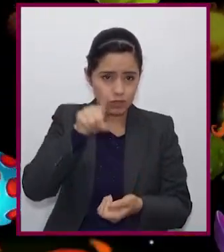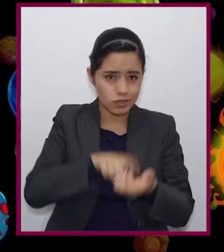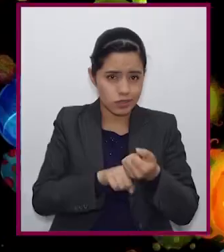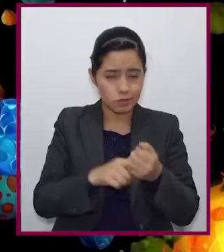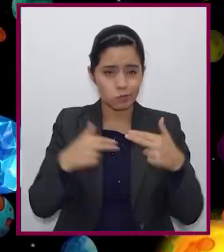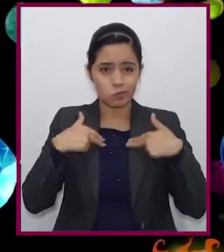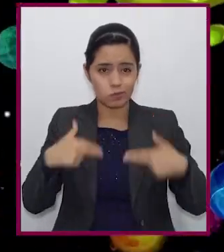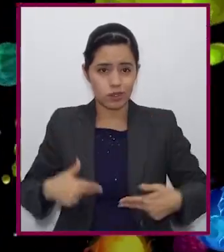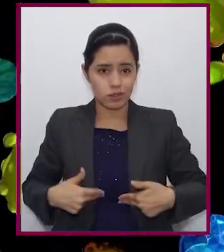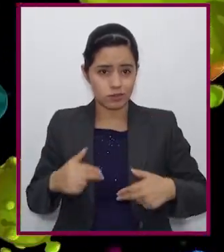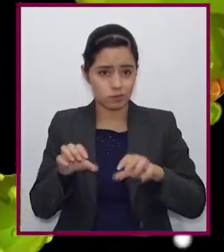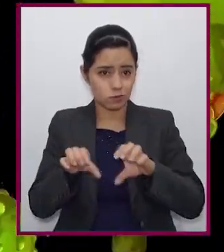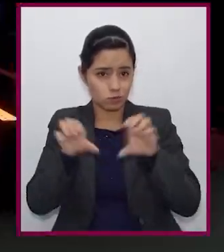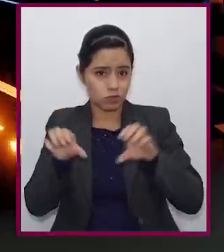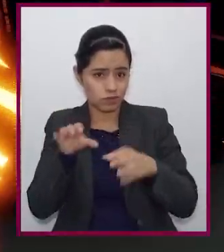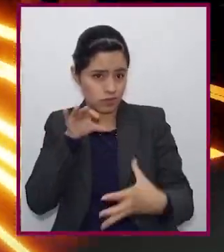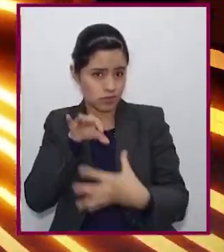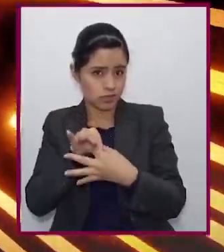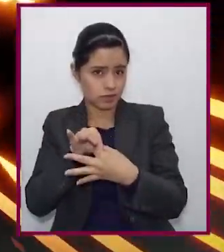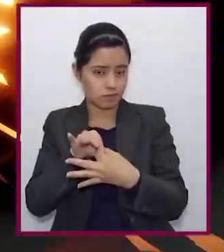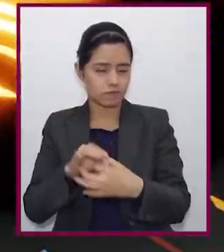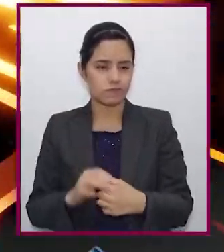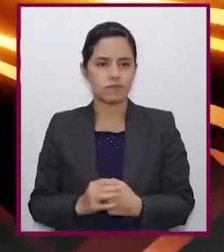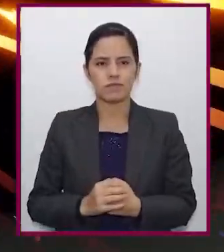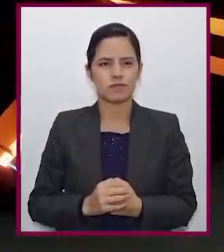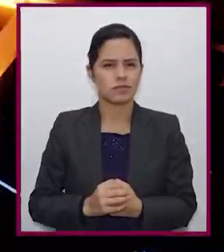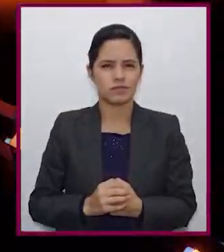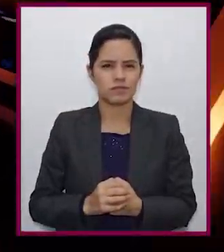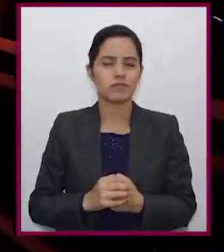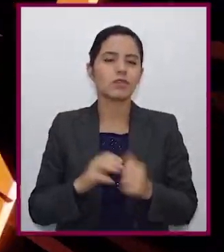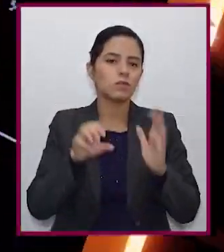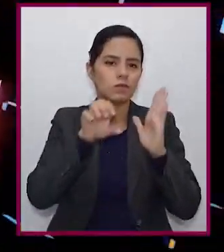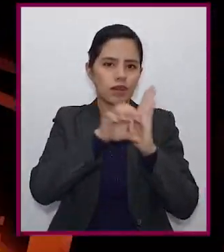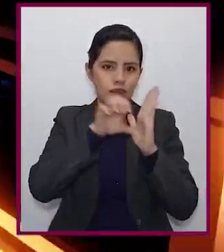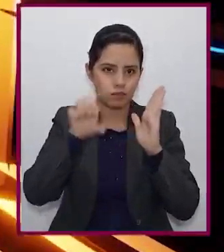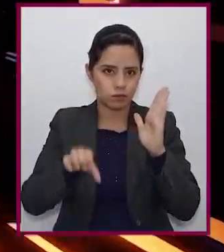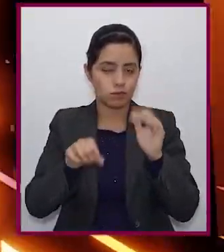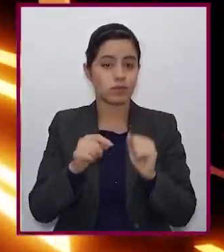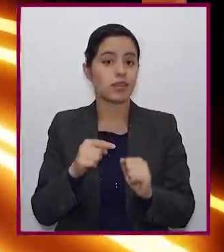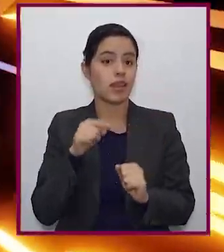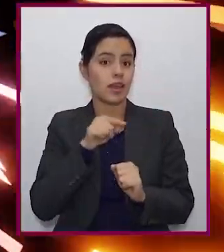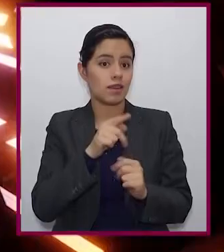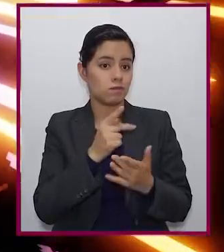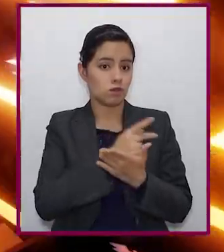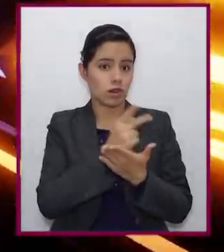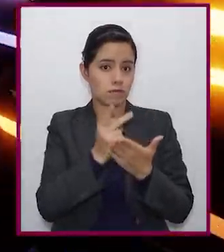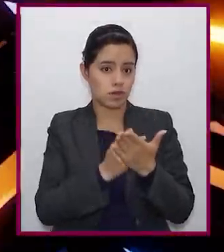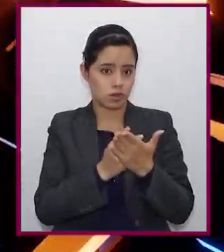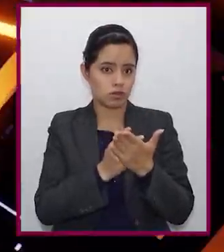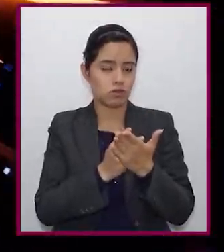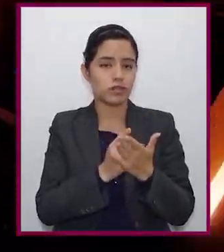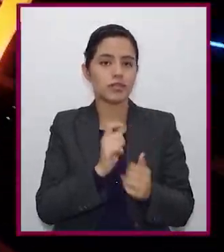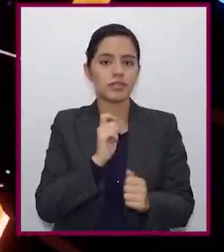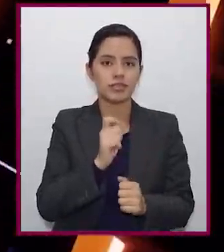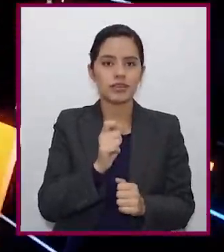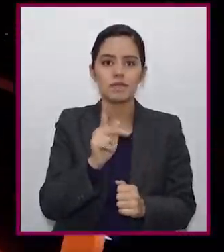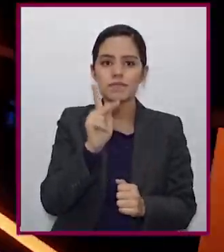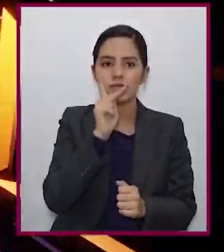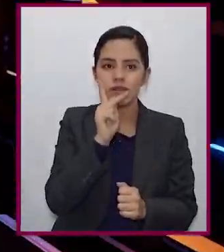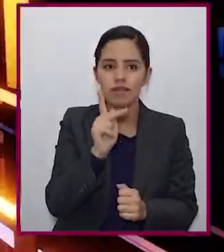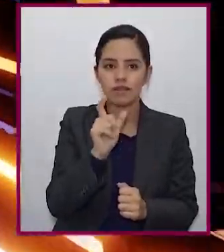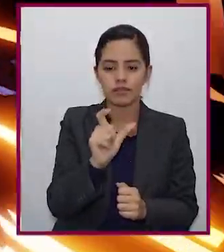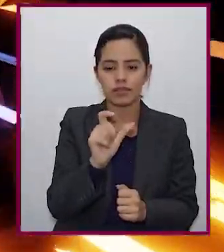al lenguaje de la programación. Eso tampoco es cierto. Por ejemplo, el programador Paul Graham planteó el